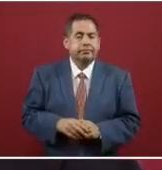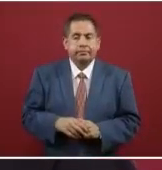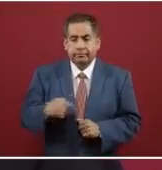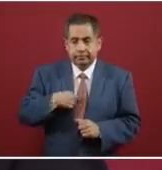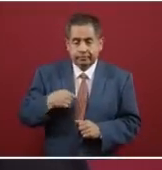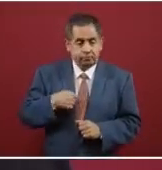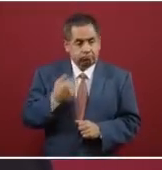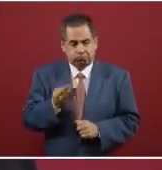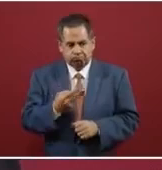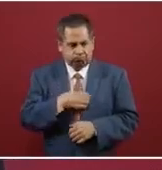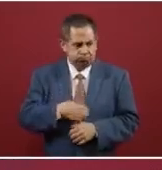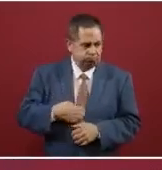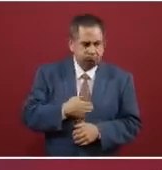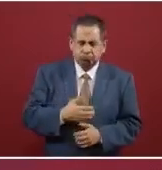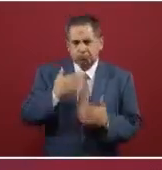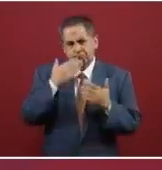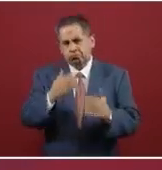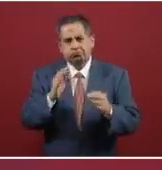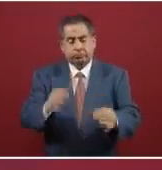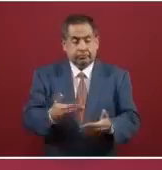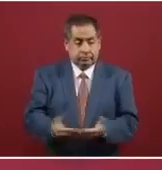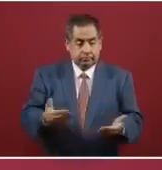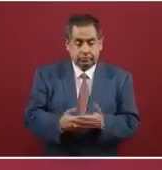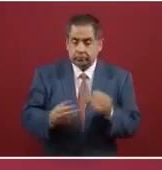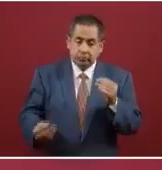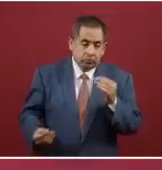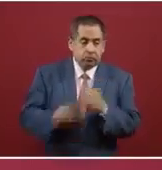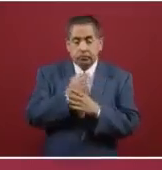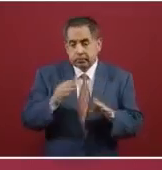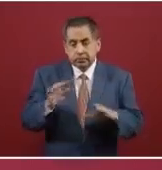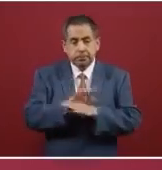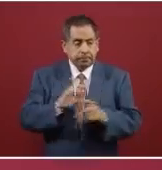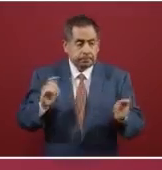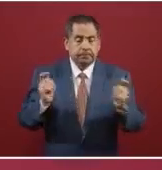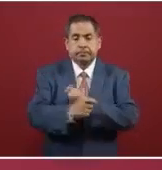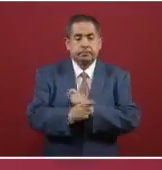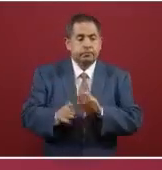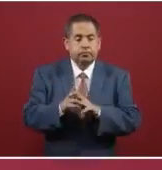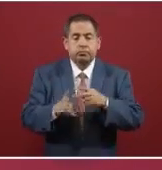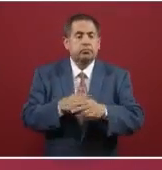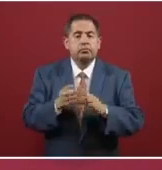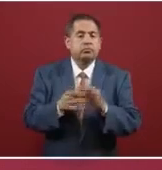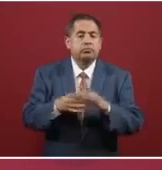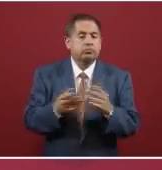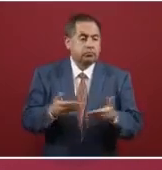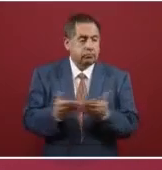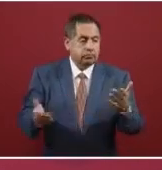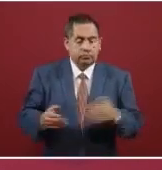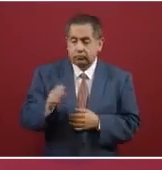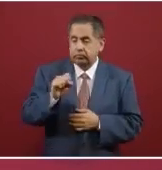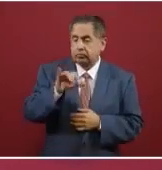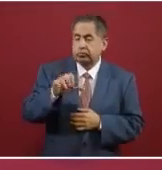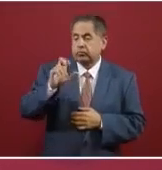yo celebro que ahora en la renovación de la Suprema